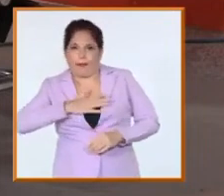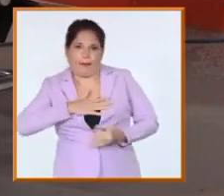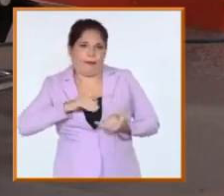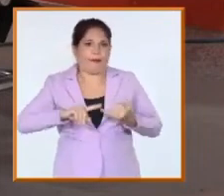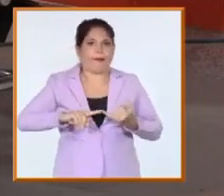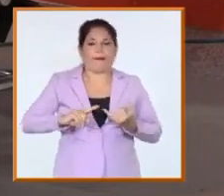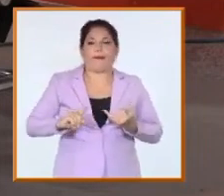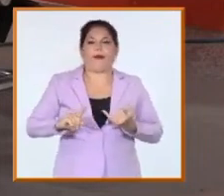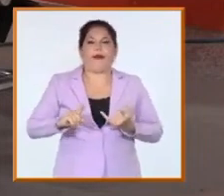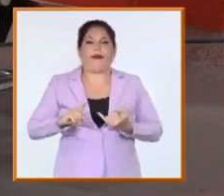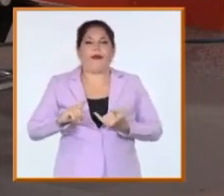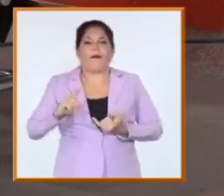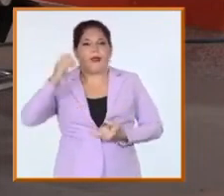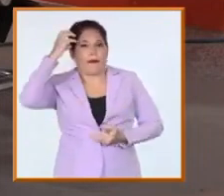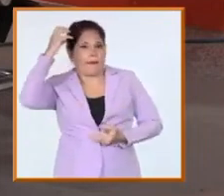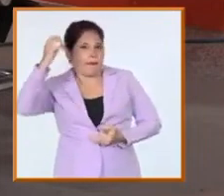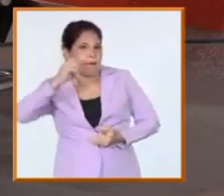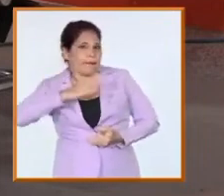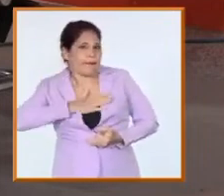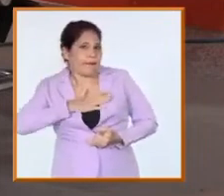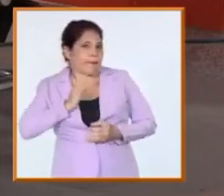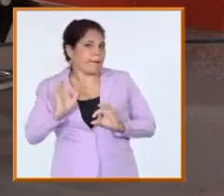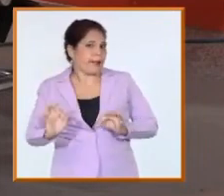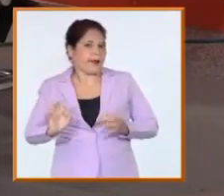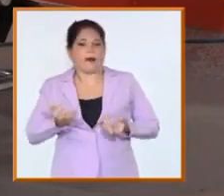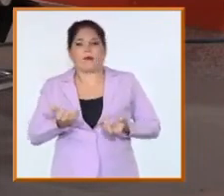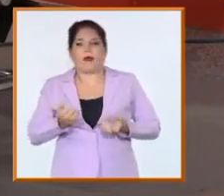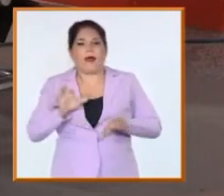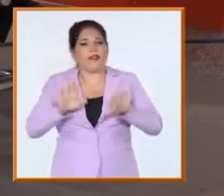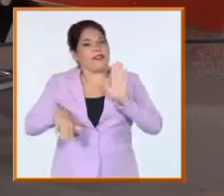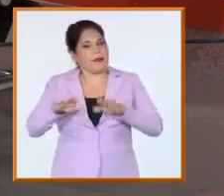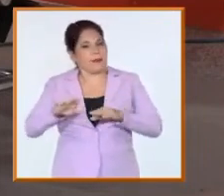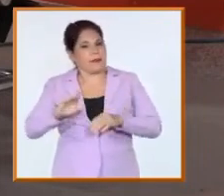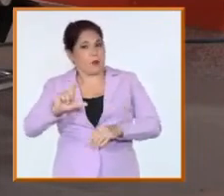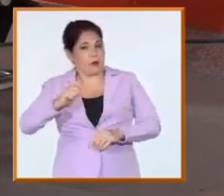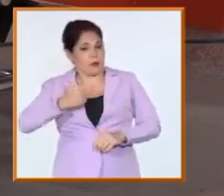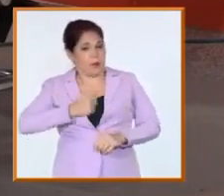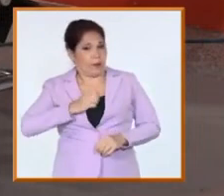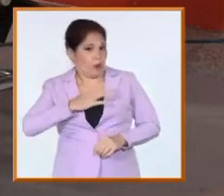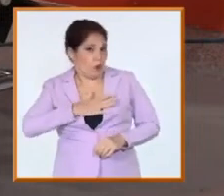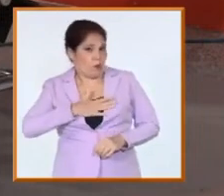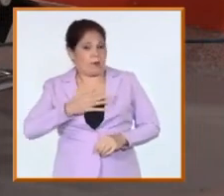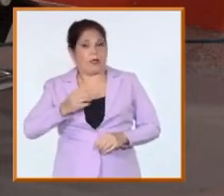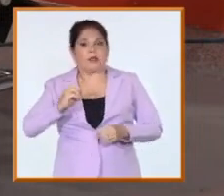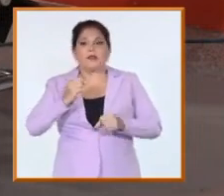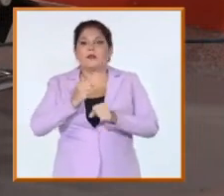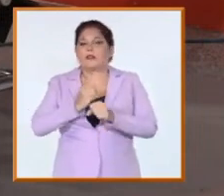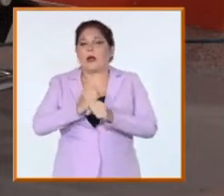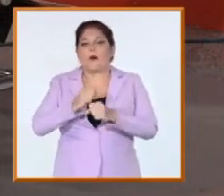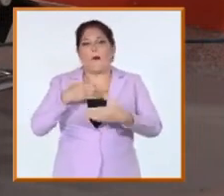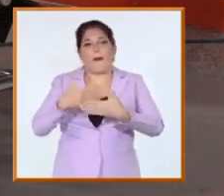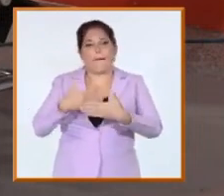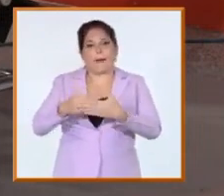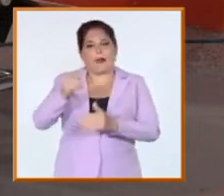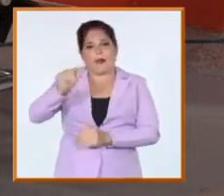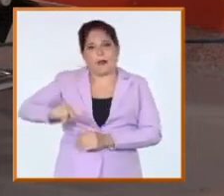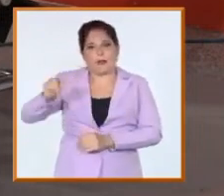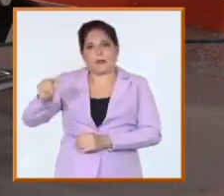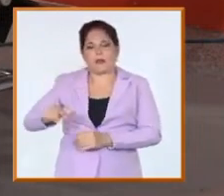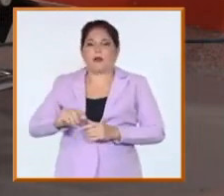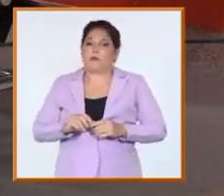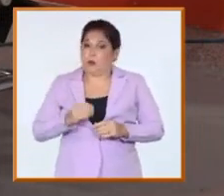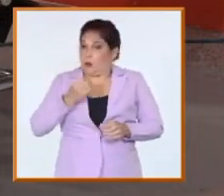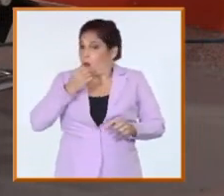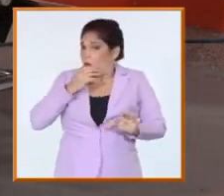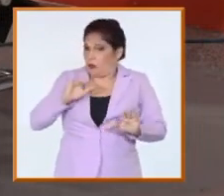la forma de gestión de las empresas industriales por la forma de gestión no Estatal